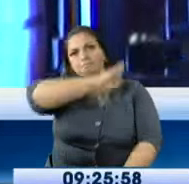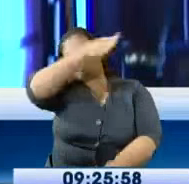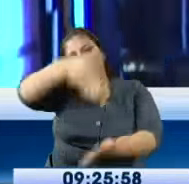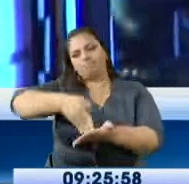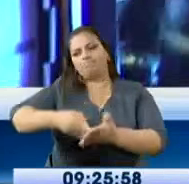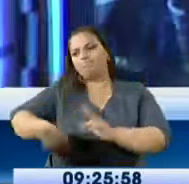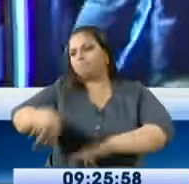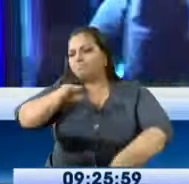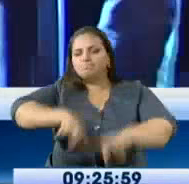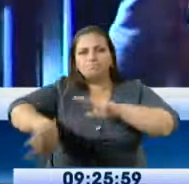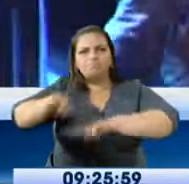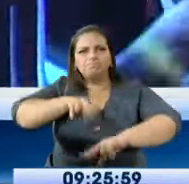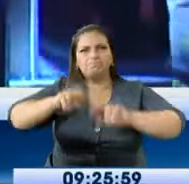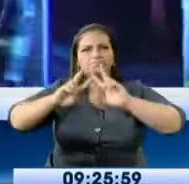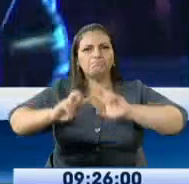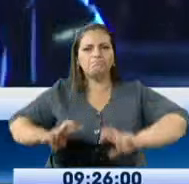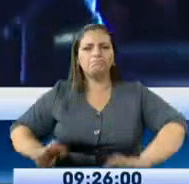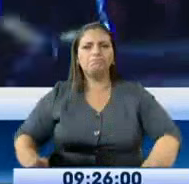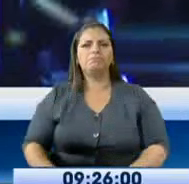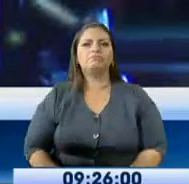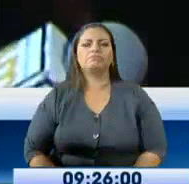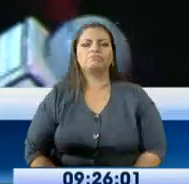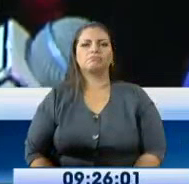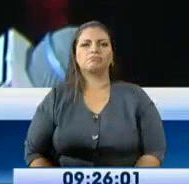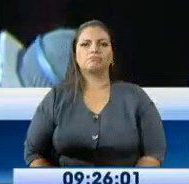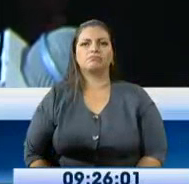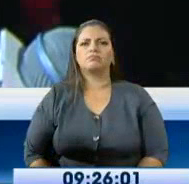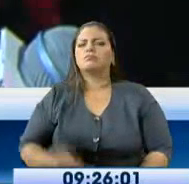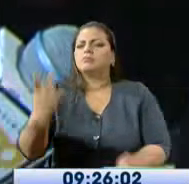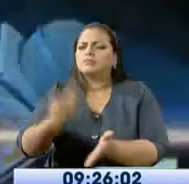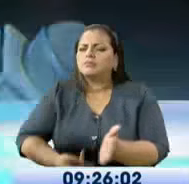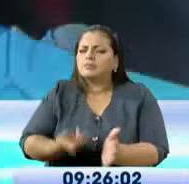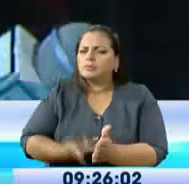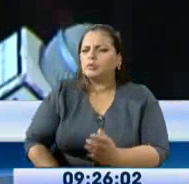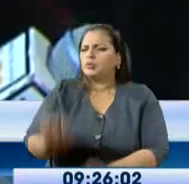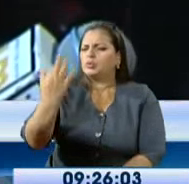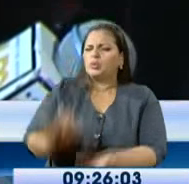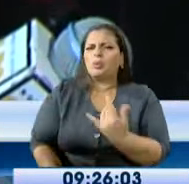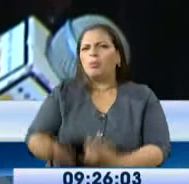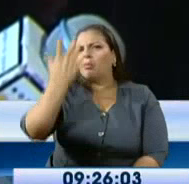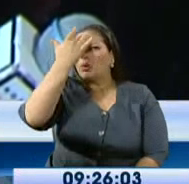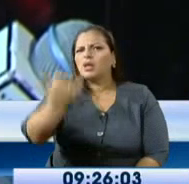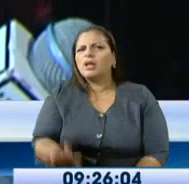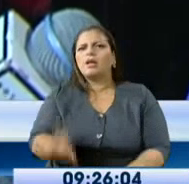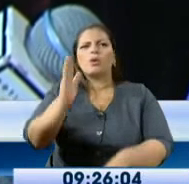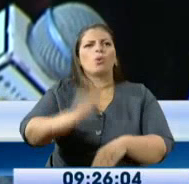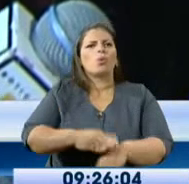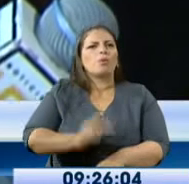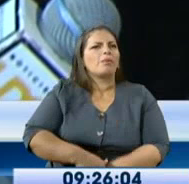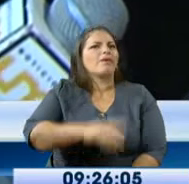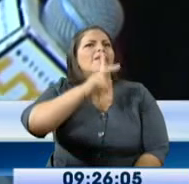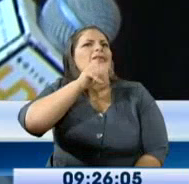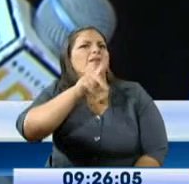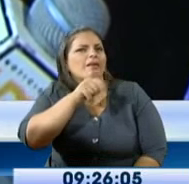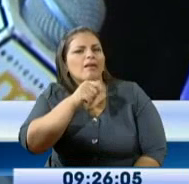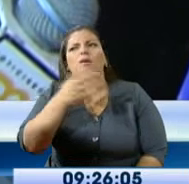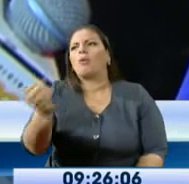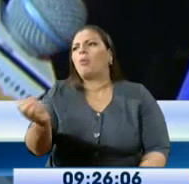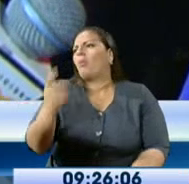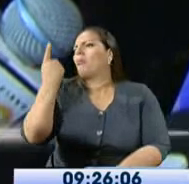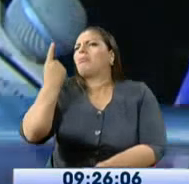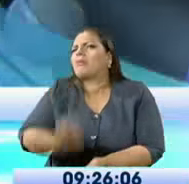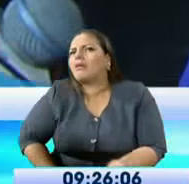el domicilio para el día de mañana establecer si es que el incendio fue causado por algún cortocircuito o de